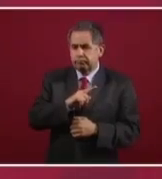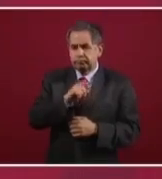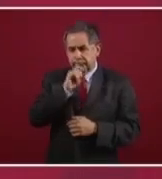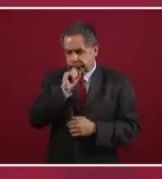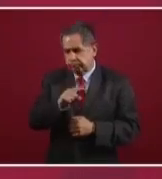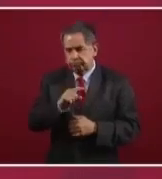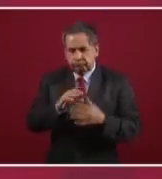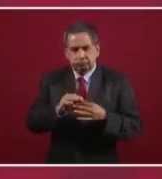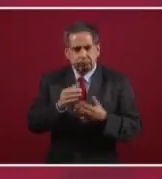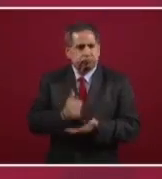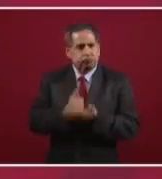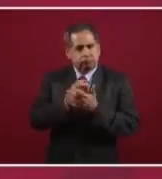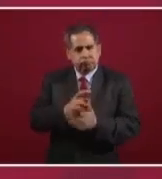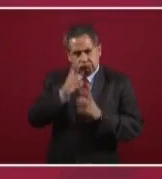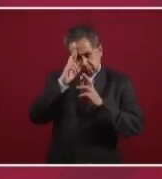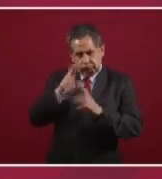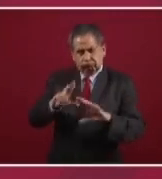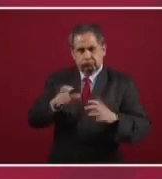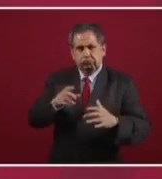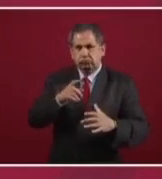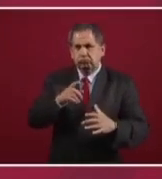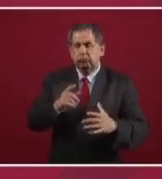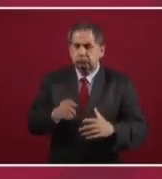son también respetuosos.